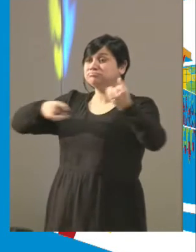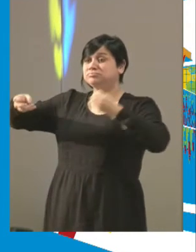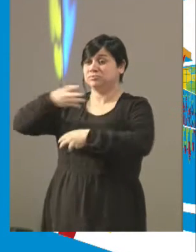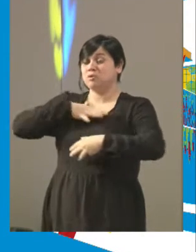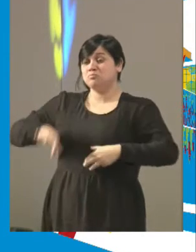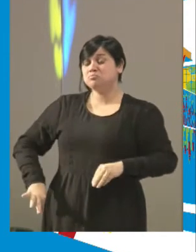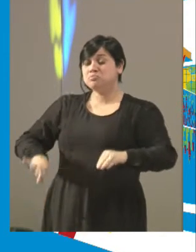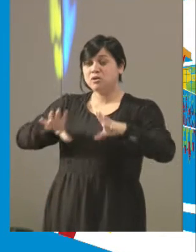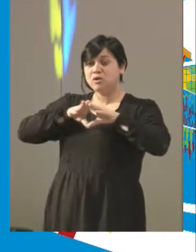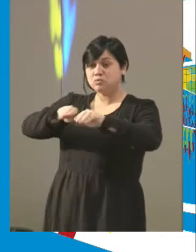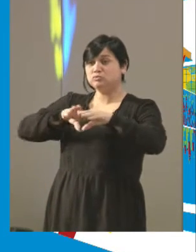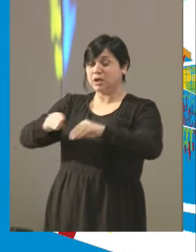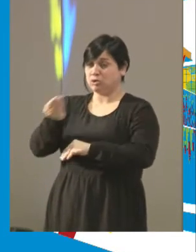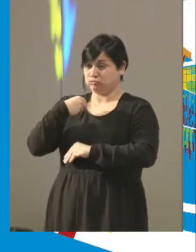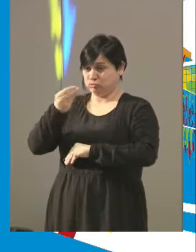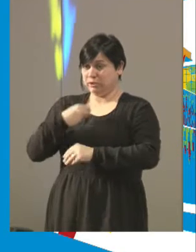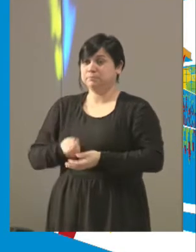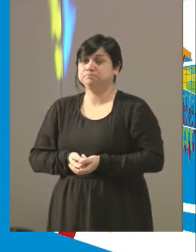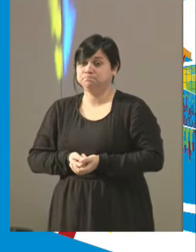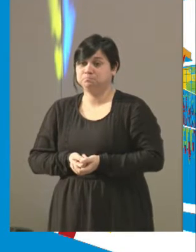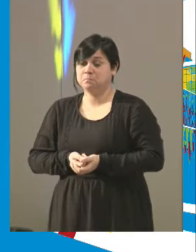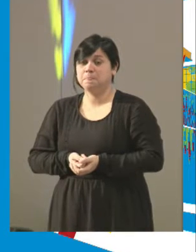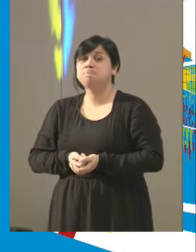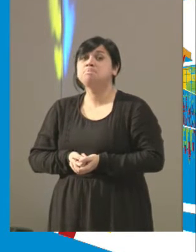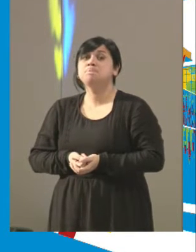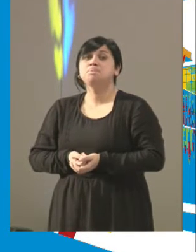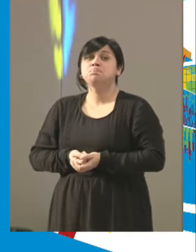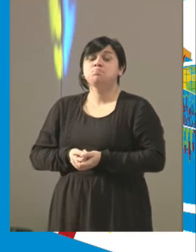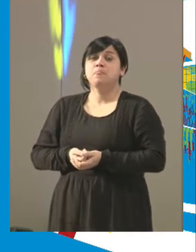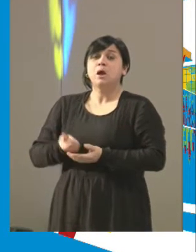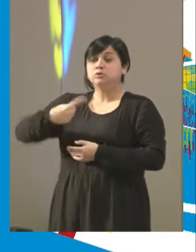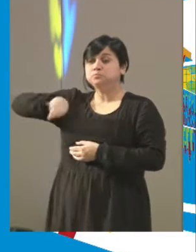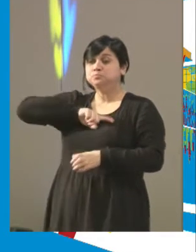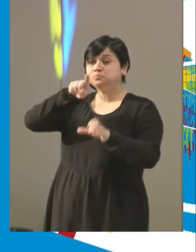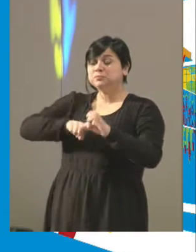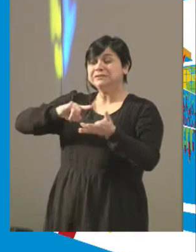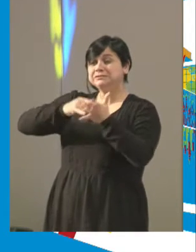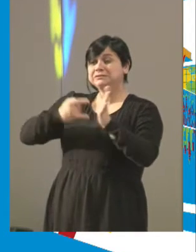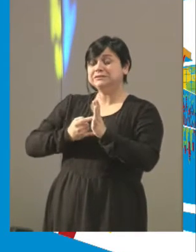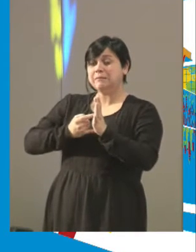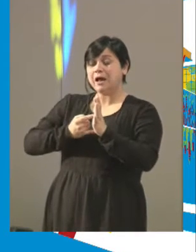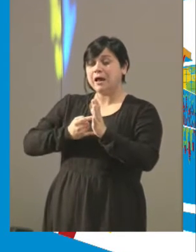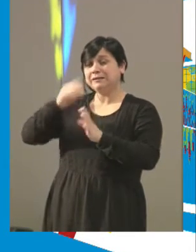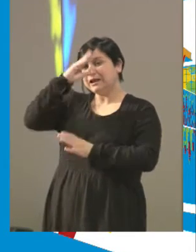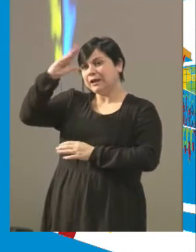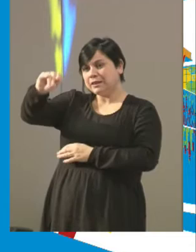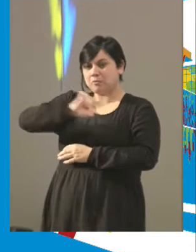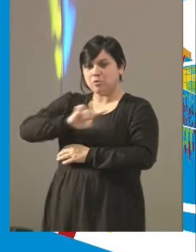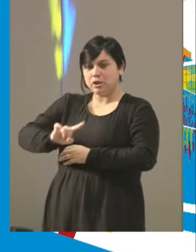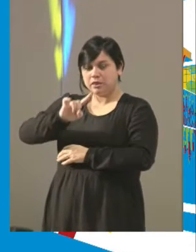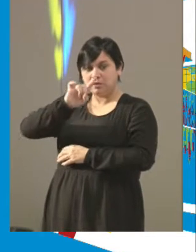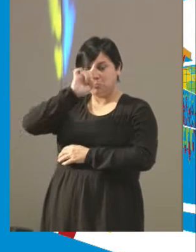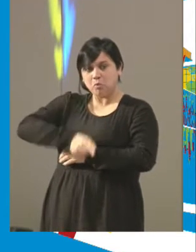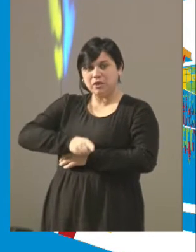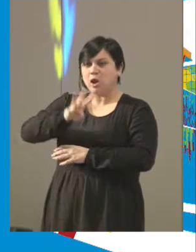puede utilizar y consumir. Y bueno, como os decía, nosotros, por ejemplo, estamos participando en un sistema de inteligencia policial, estamos rastreando 4,5